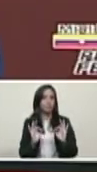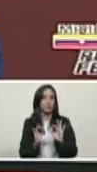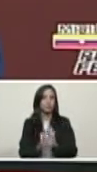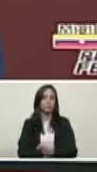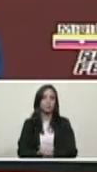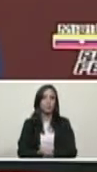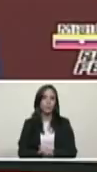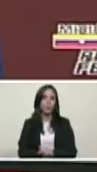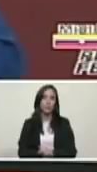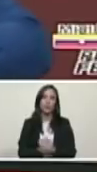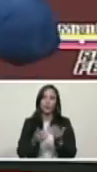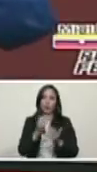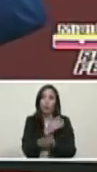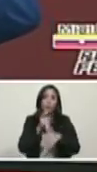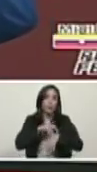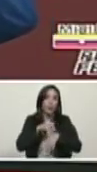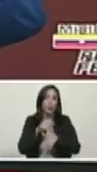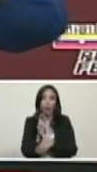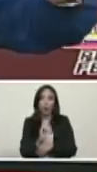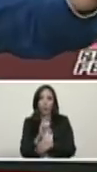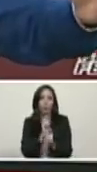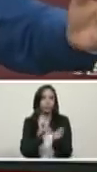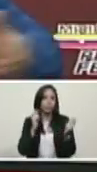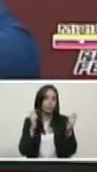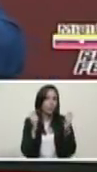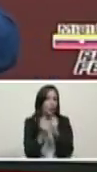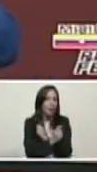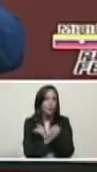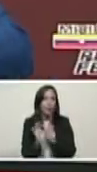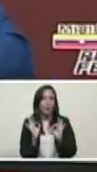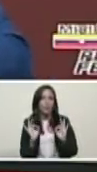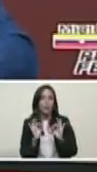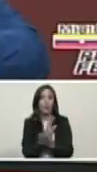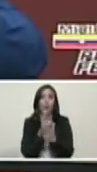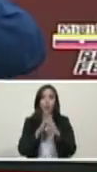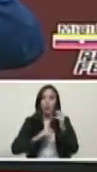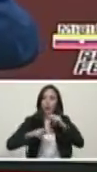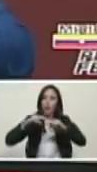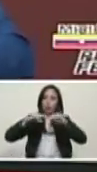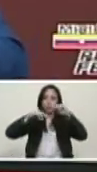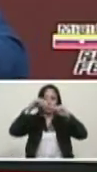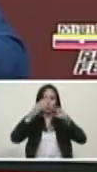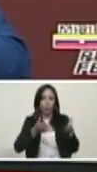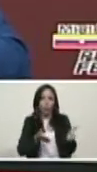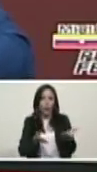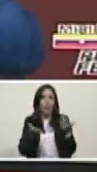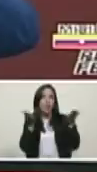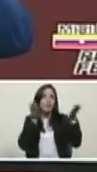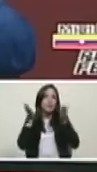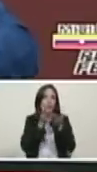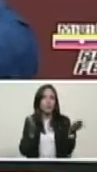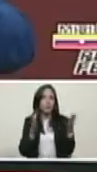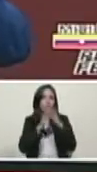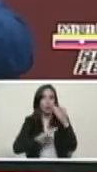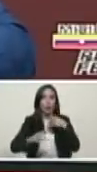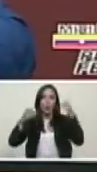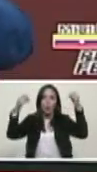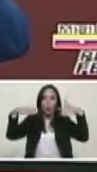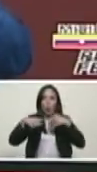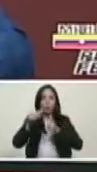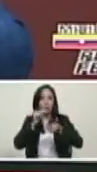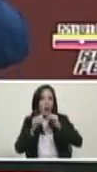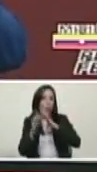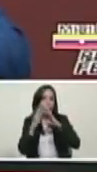a mediano plazo un cambio global en las infraestructuras en los servicios públicos y en la estética y la belleza